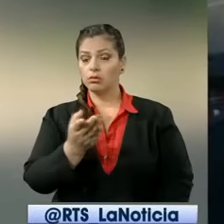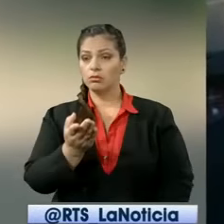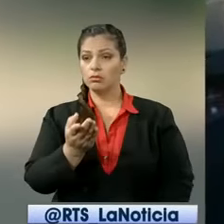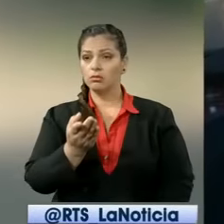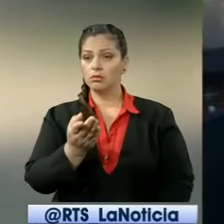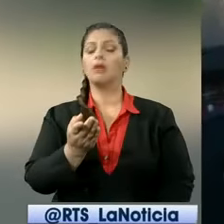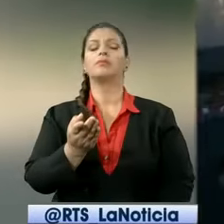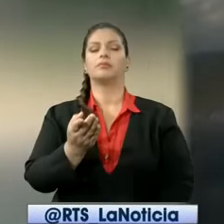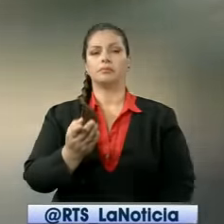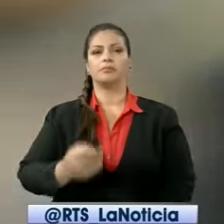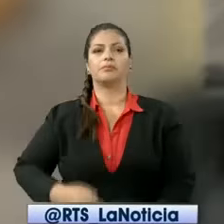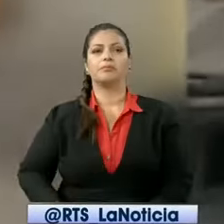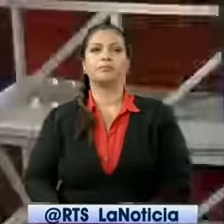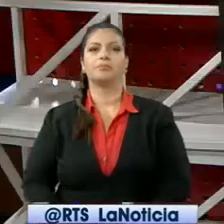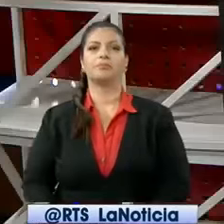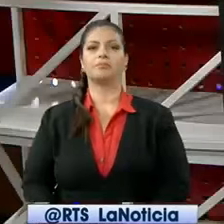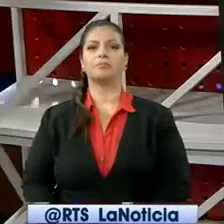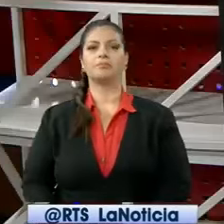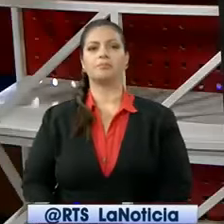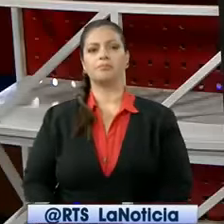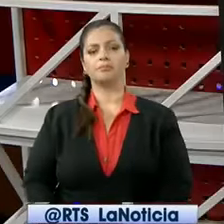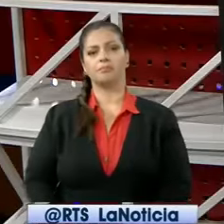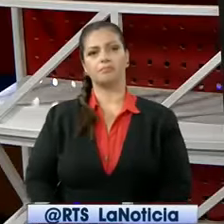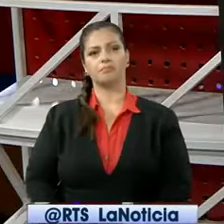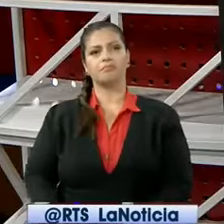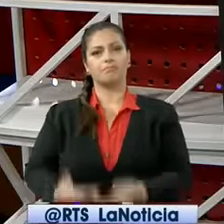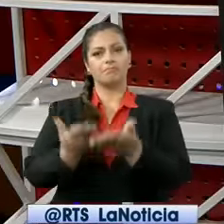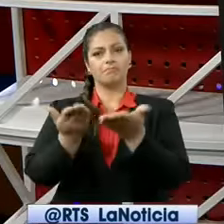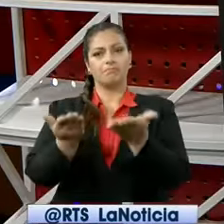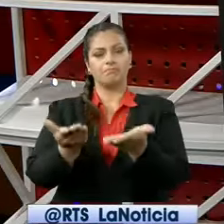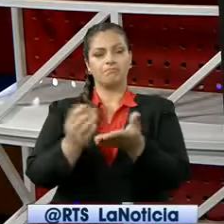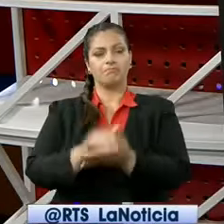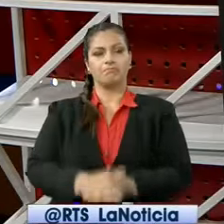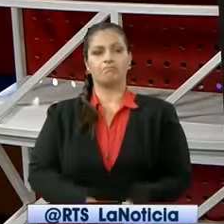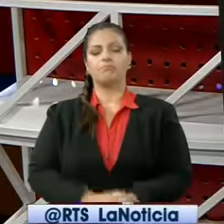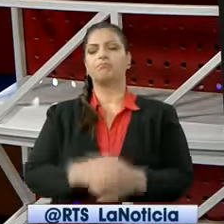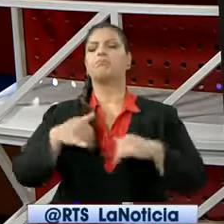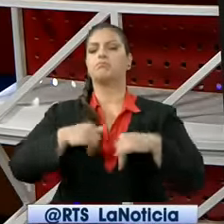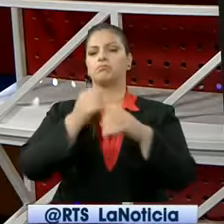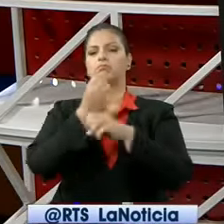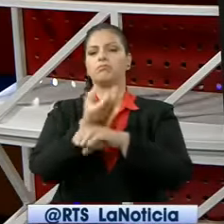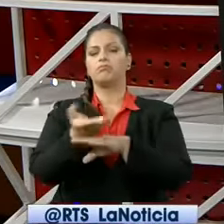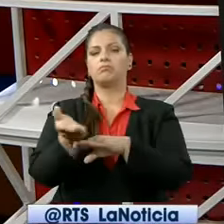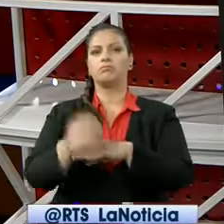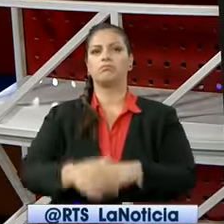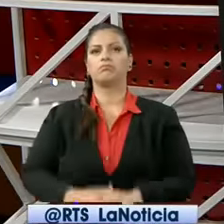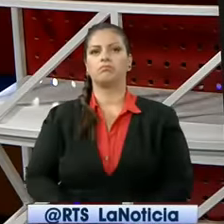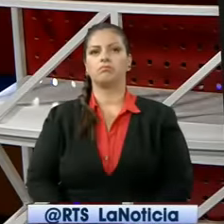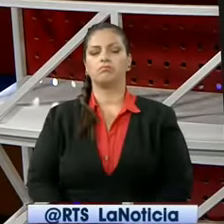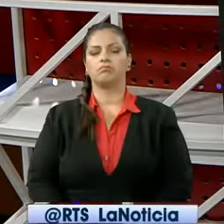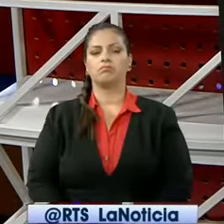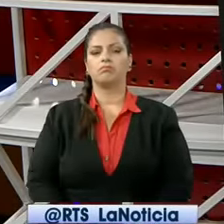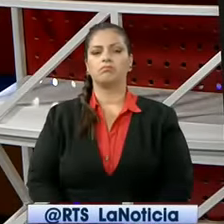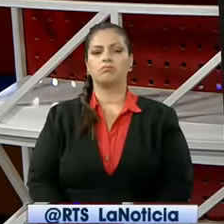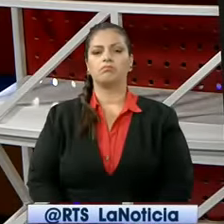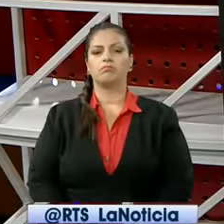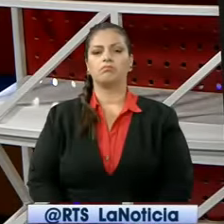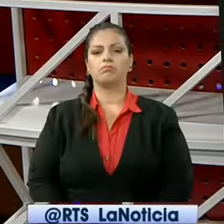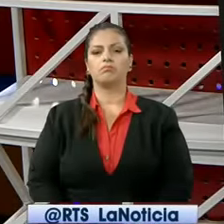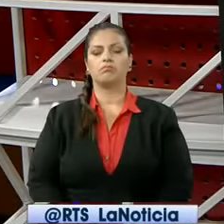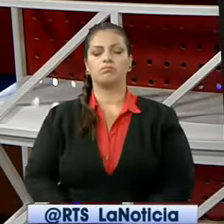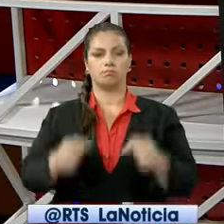Ahí se están repitiendo. Bueno, ahí está la situación como se presenta. Continuamos con información. Un nuevo hecho de sangre tuvo